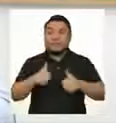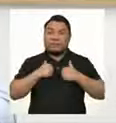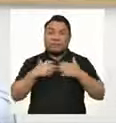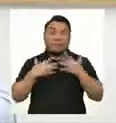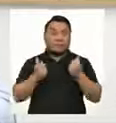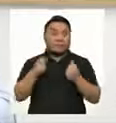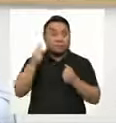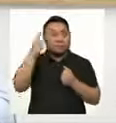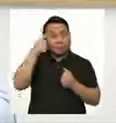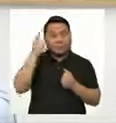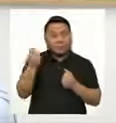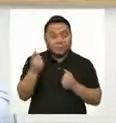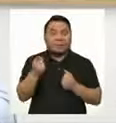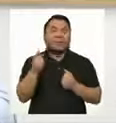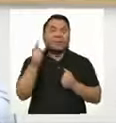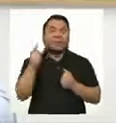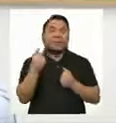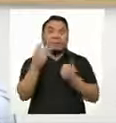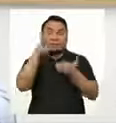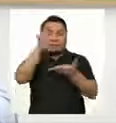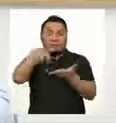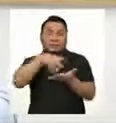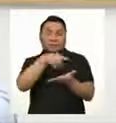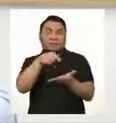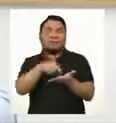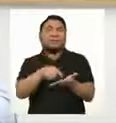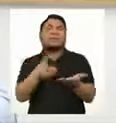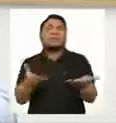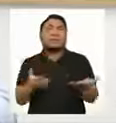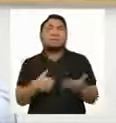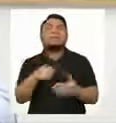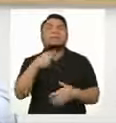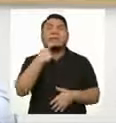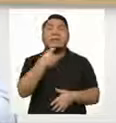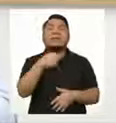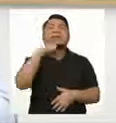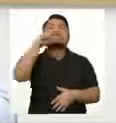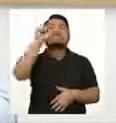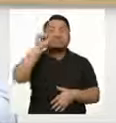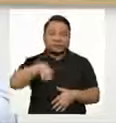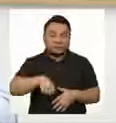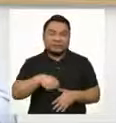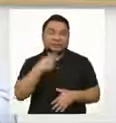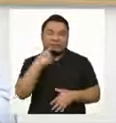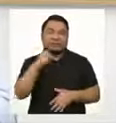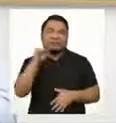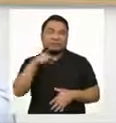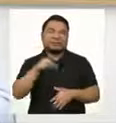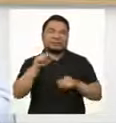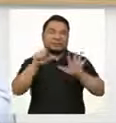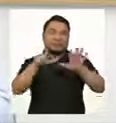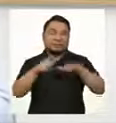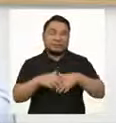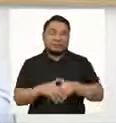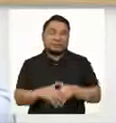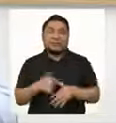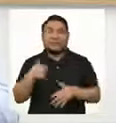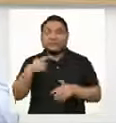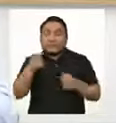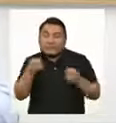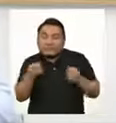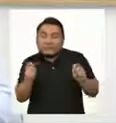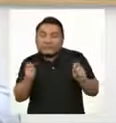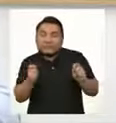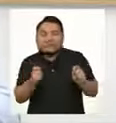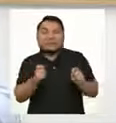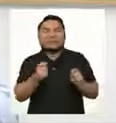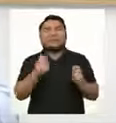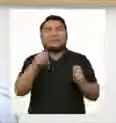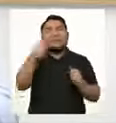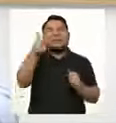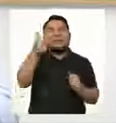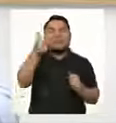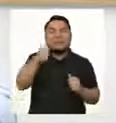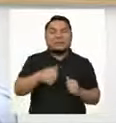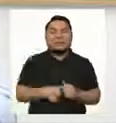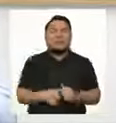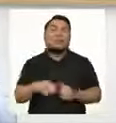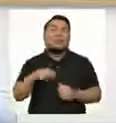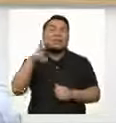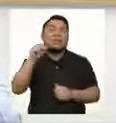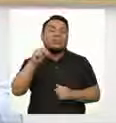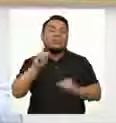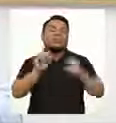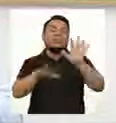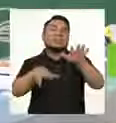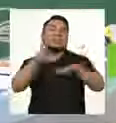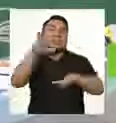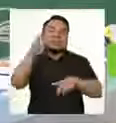saludable? Tenemos en nuestra tabla de conteo que sí son 7 rayitas, lo intento 10 rayitas y no